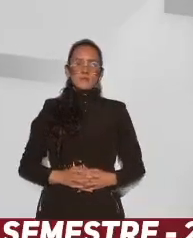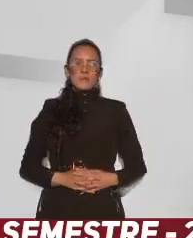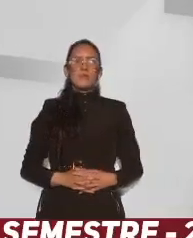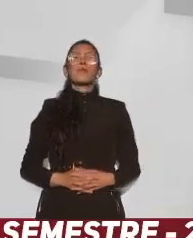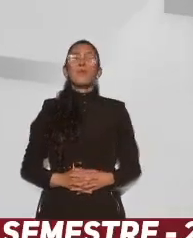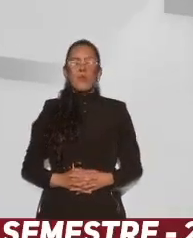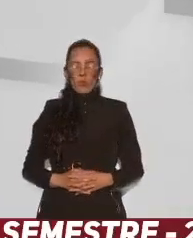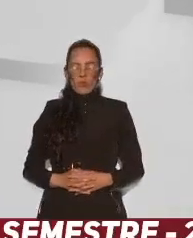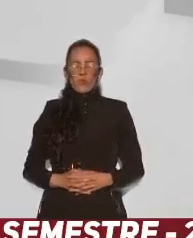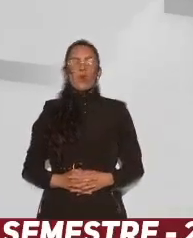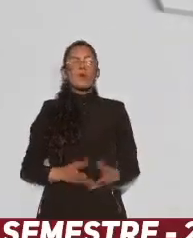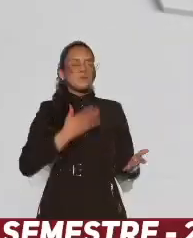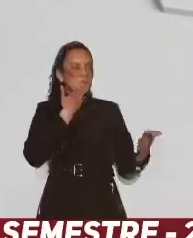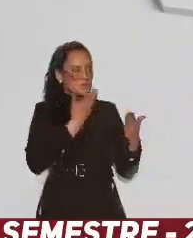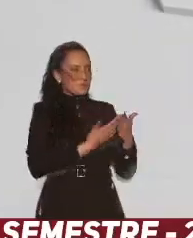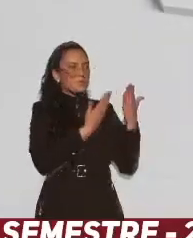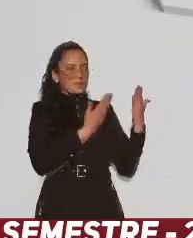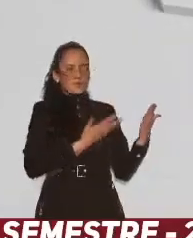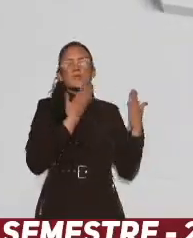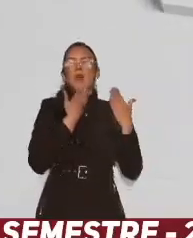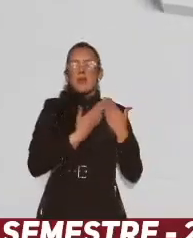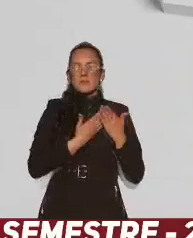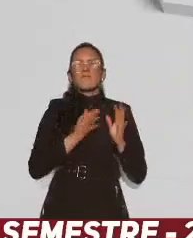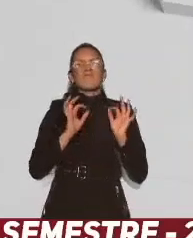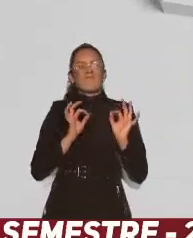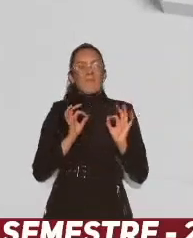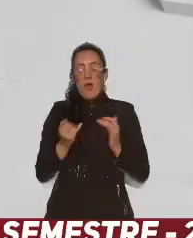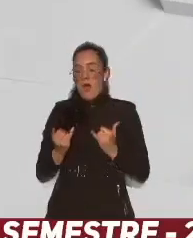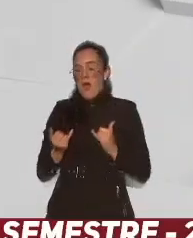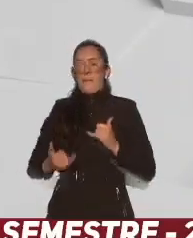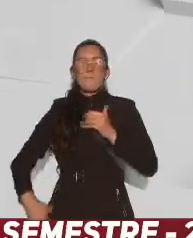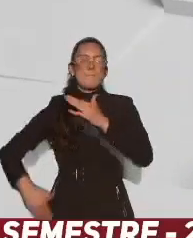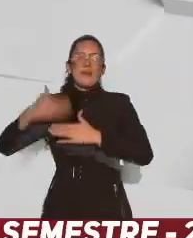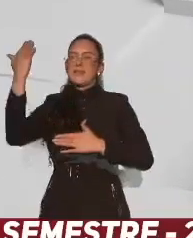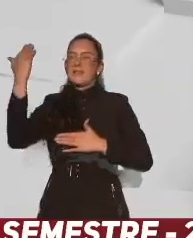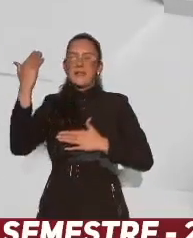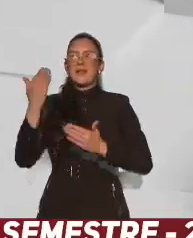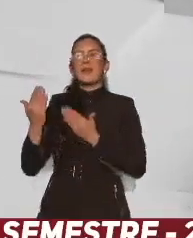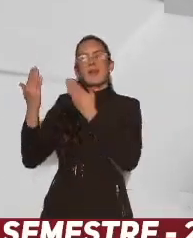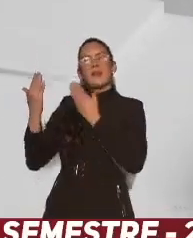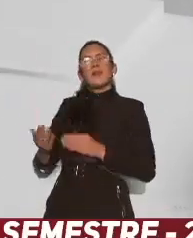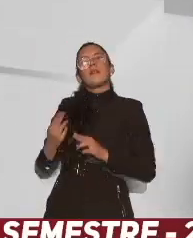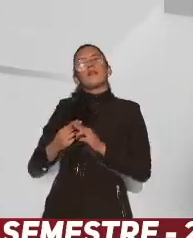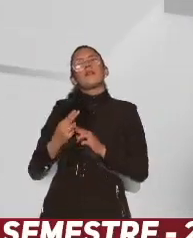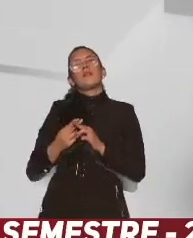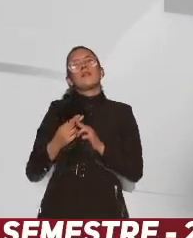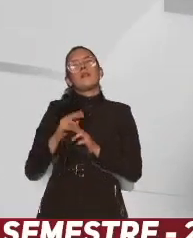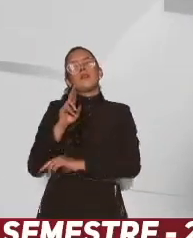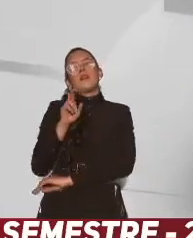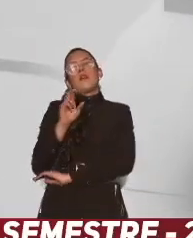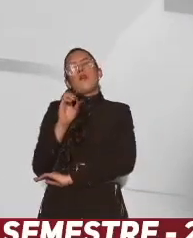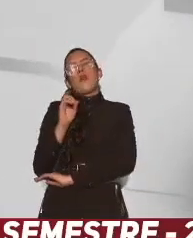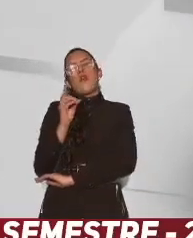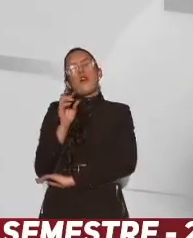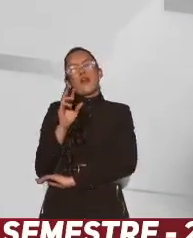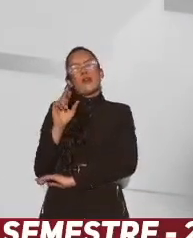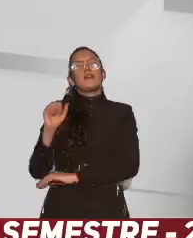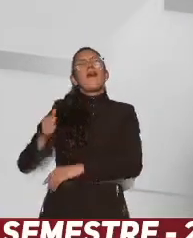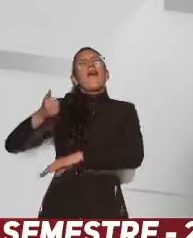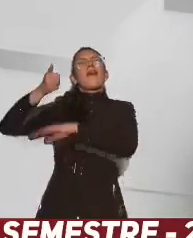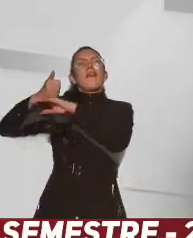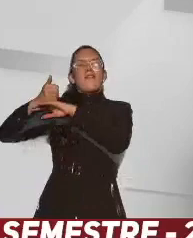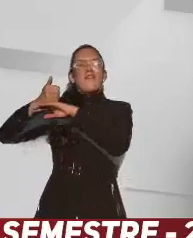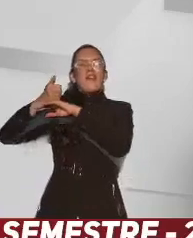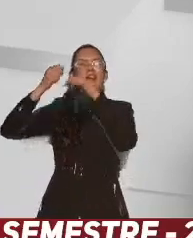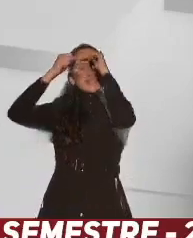Gracias a usted, señor general. Vamos a dar inicio, pues, con el señor brigadier general Rudy Arias Rodríguez, jefe de Estado Mayor de Planeación y